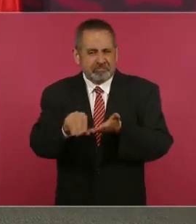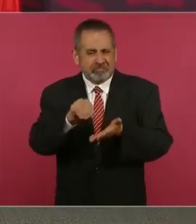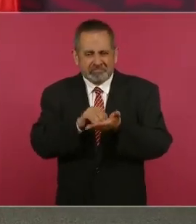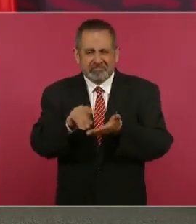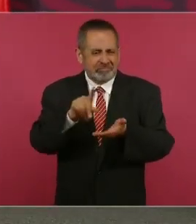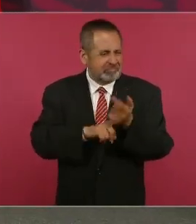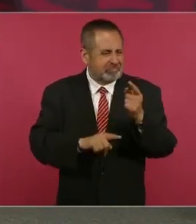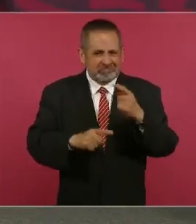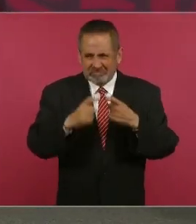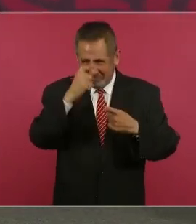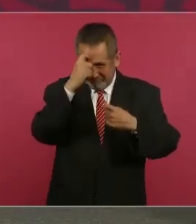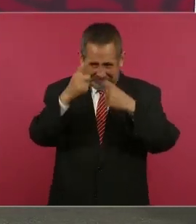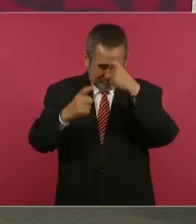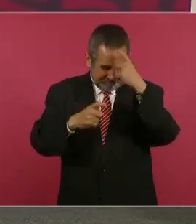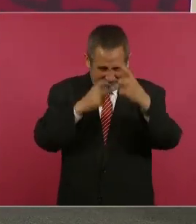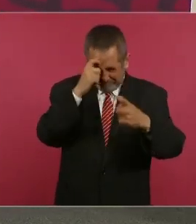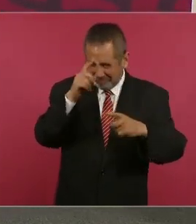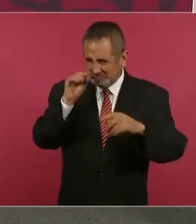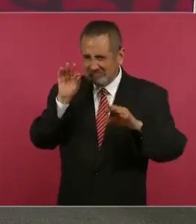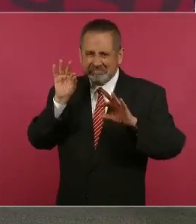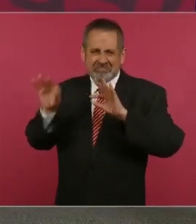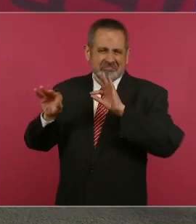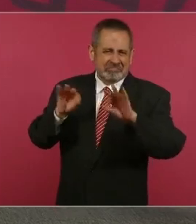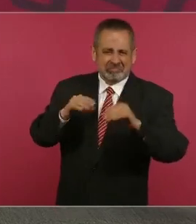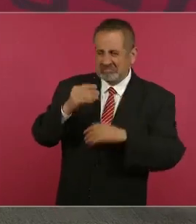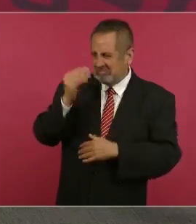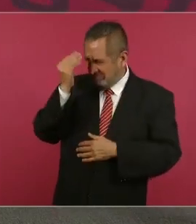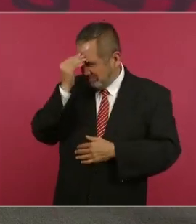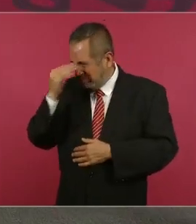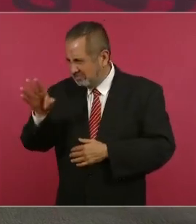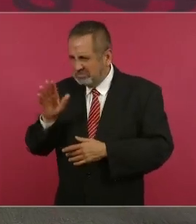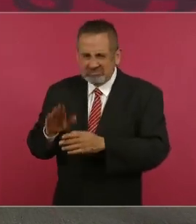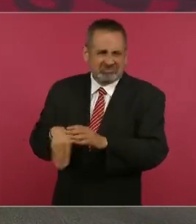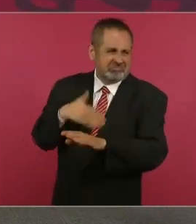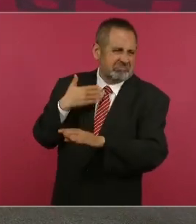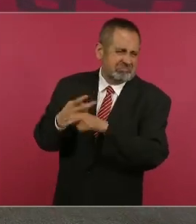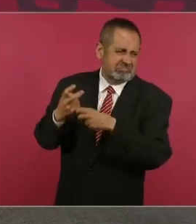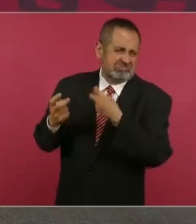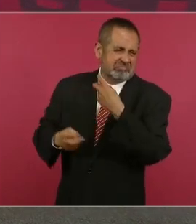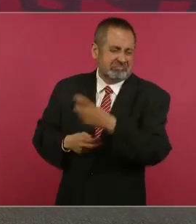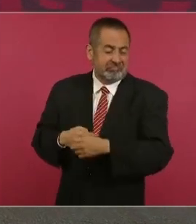se pueden inventar cosas, se puede calumniar,